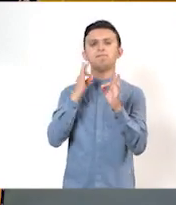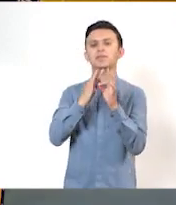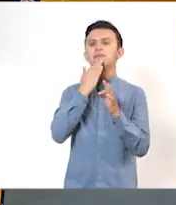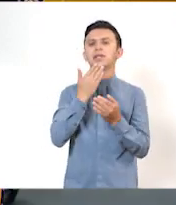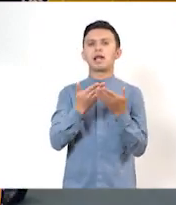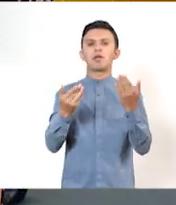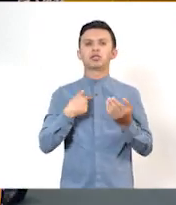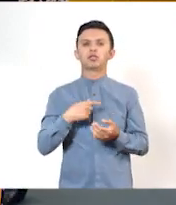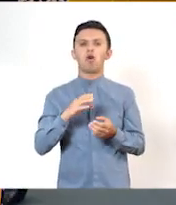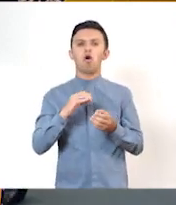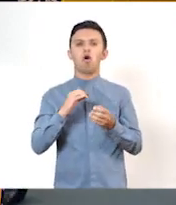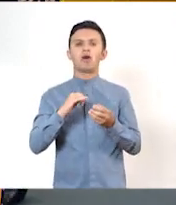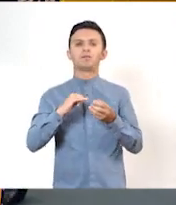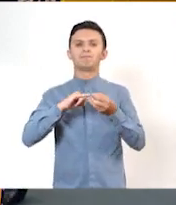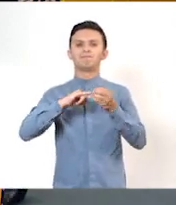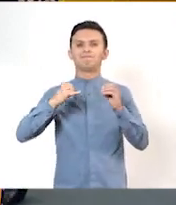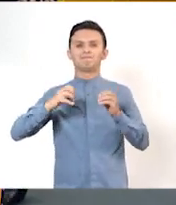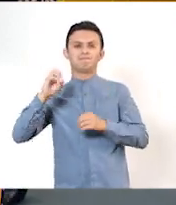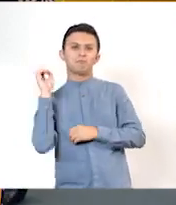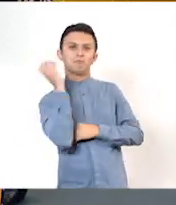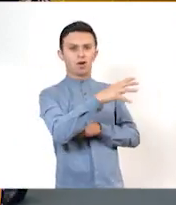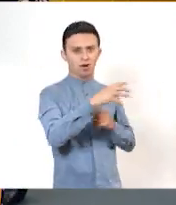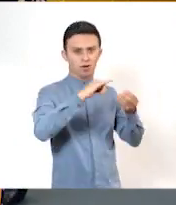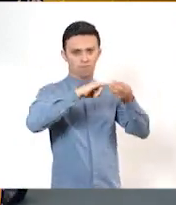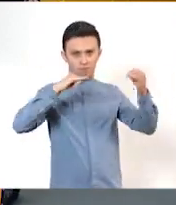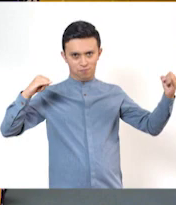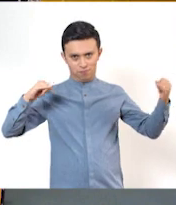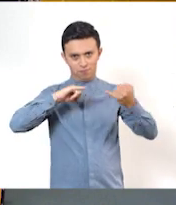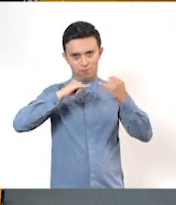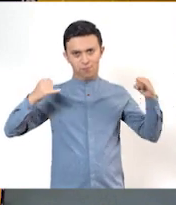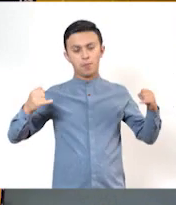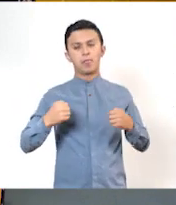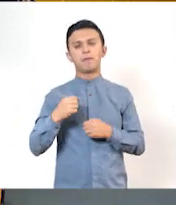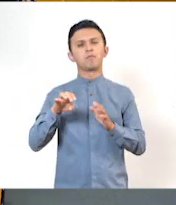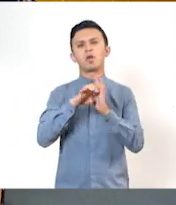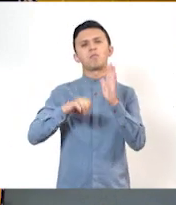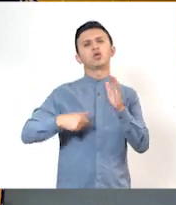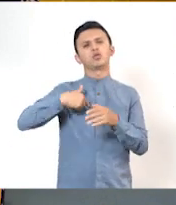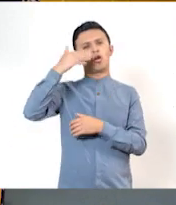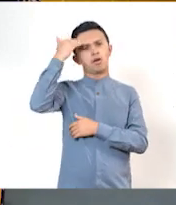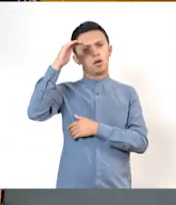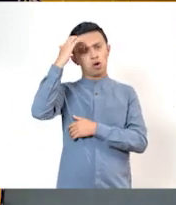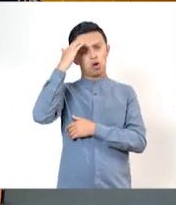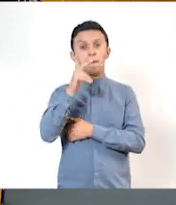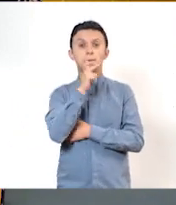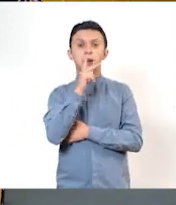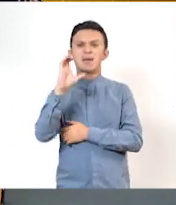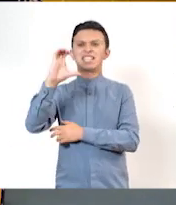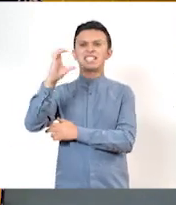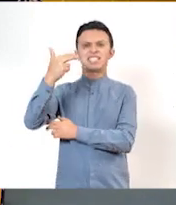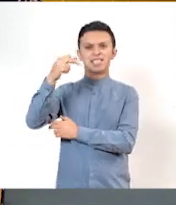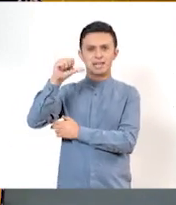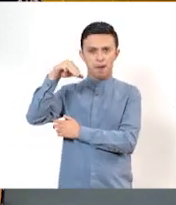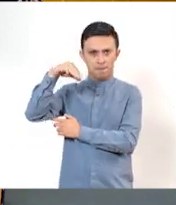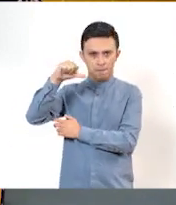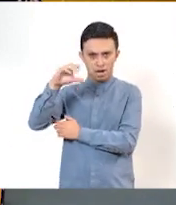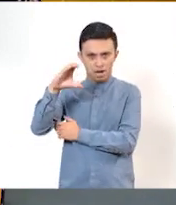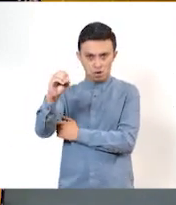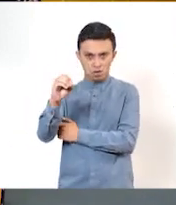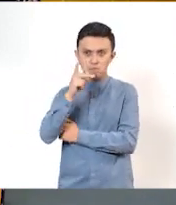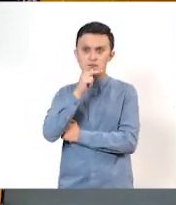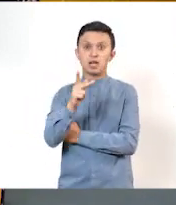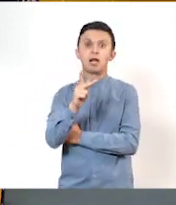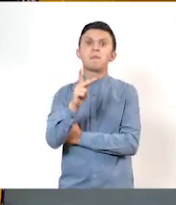entonces te aviento el estambre. perfecto. Y, por ejemplo, yo sé que la palabra chamaco